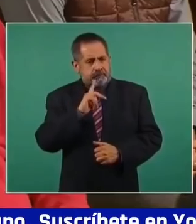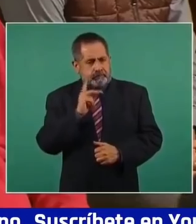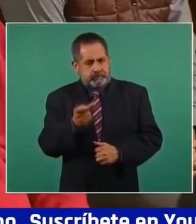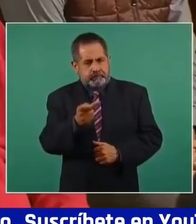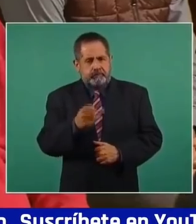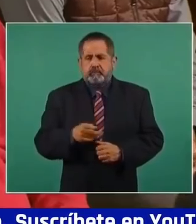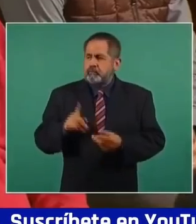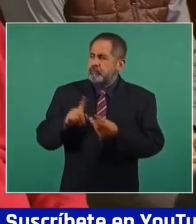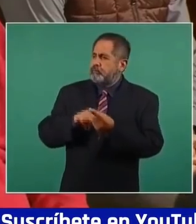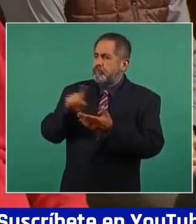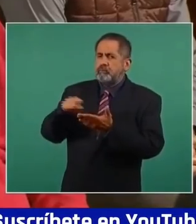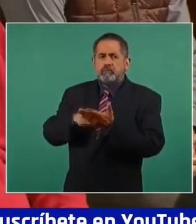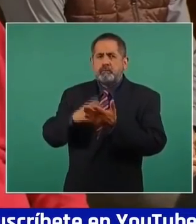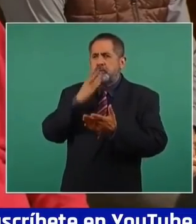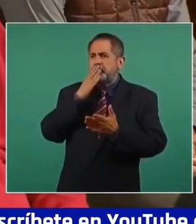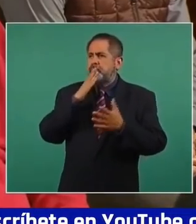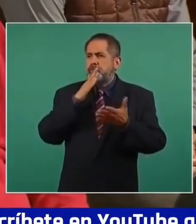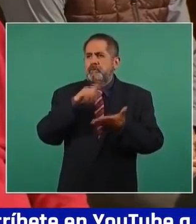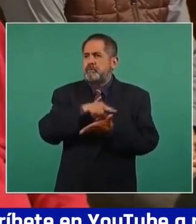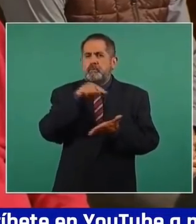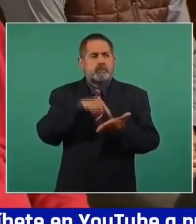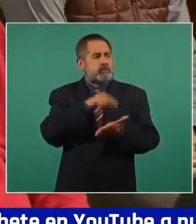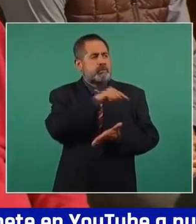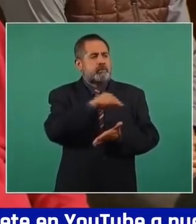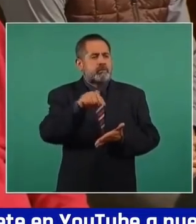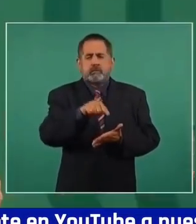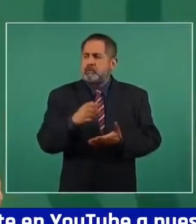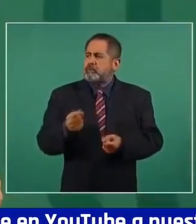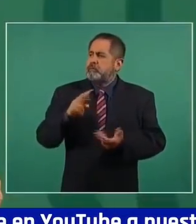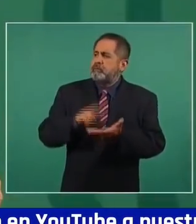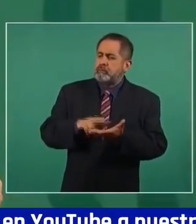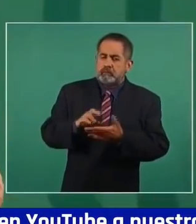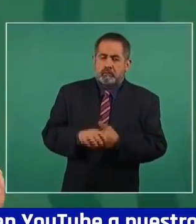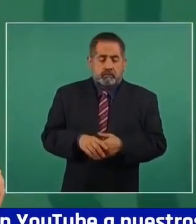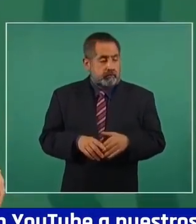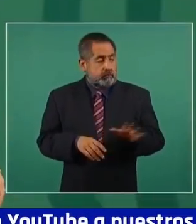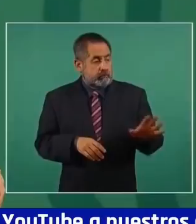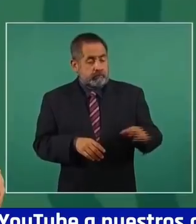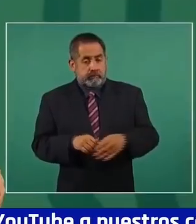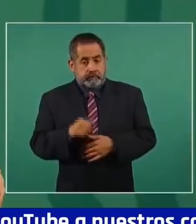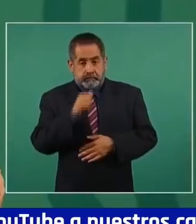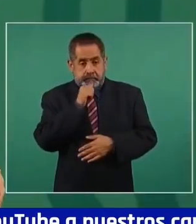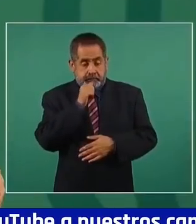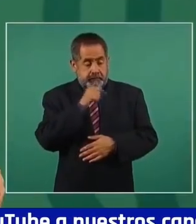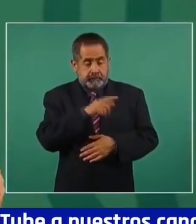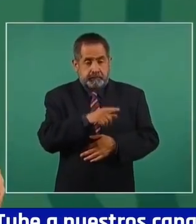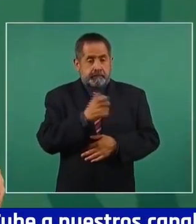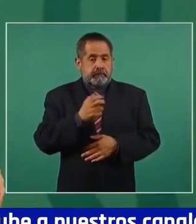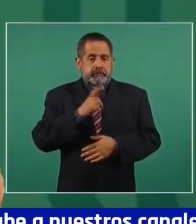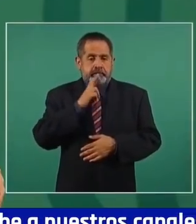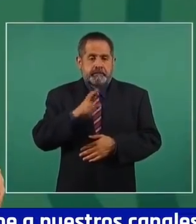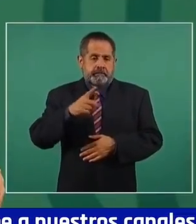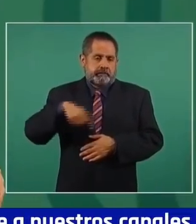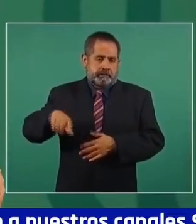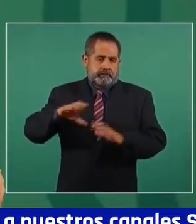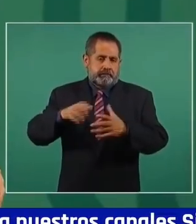¿En qué parte de Sonora y más o menos cuánto costaría? Eso lo tiene que resolver.